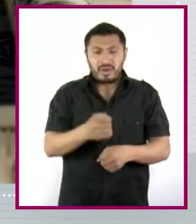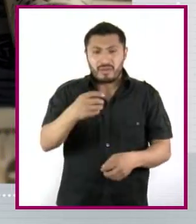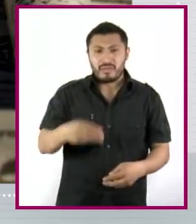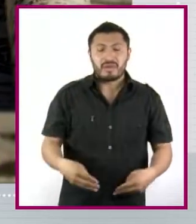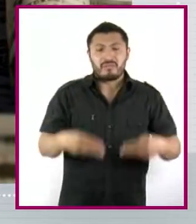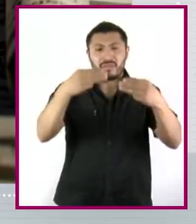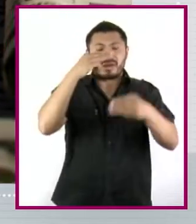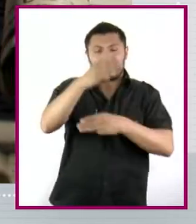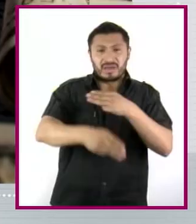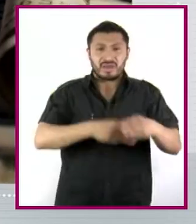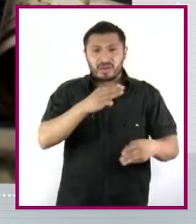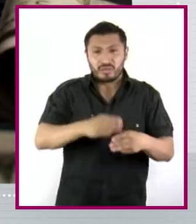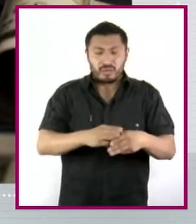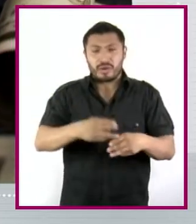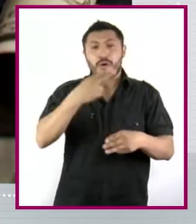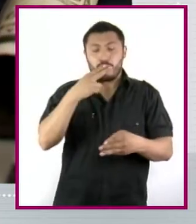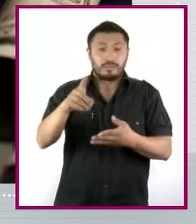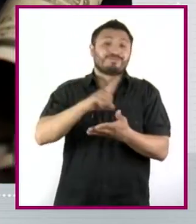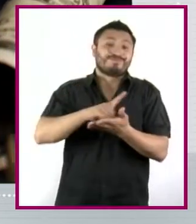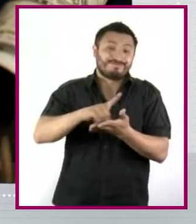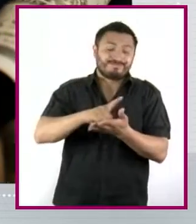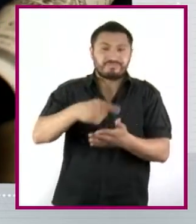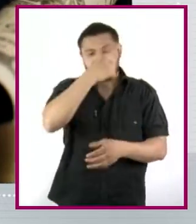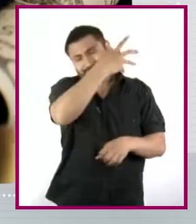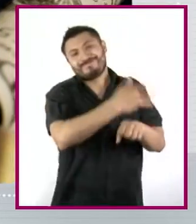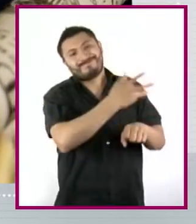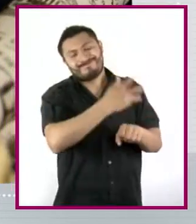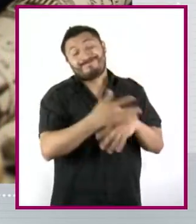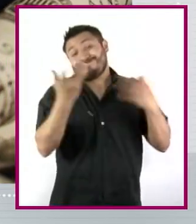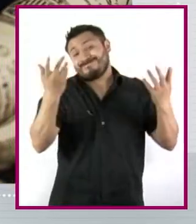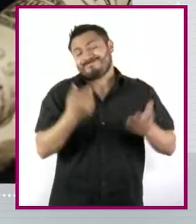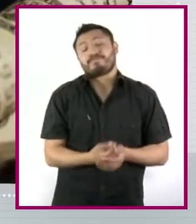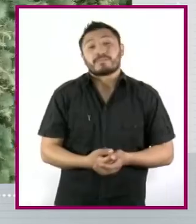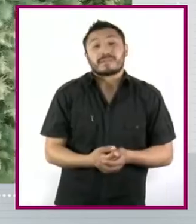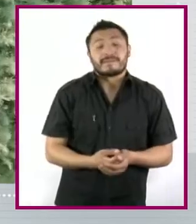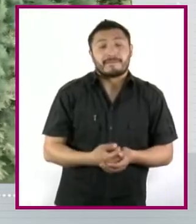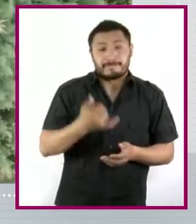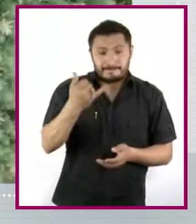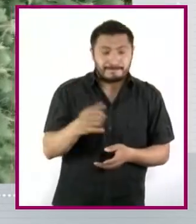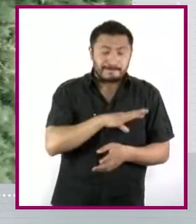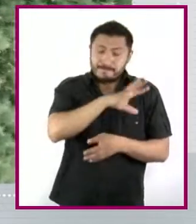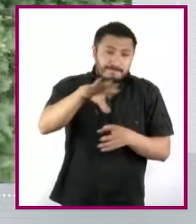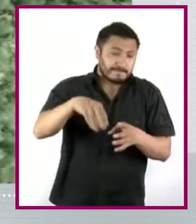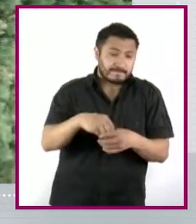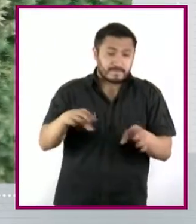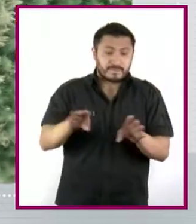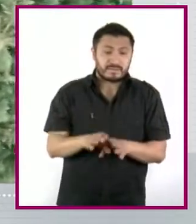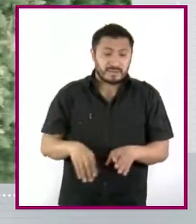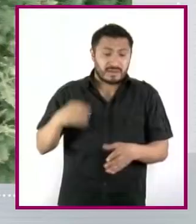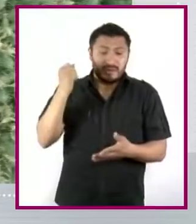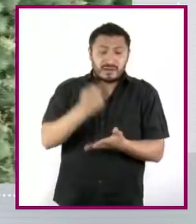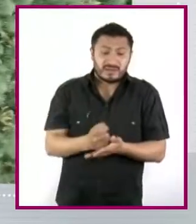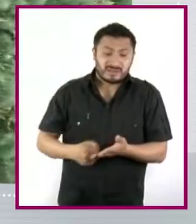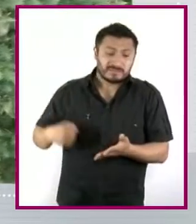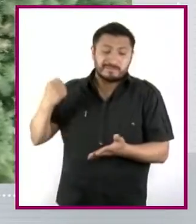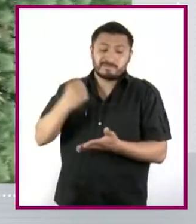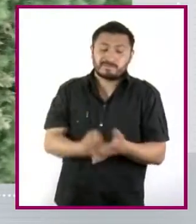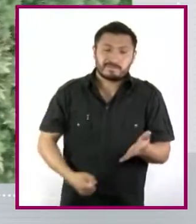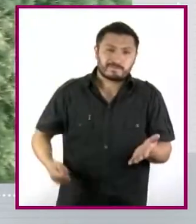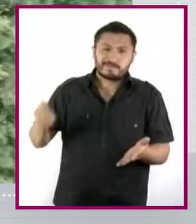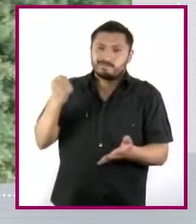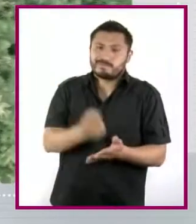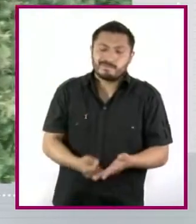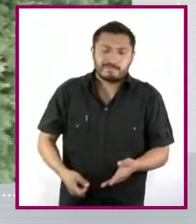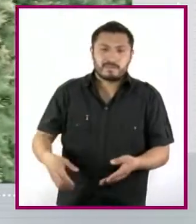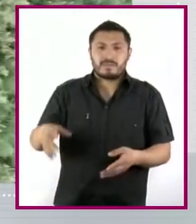mundial de consumo de drogas, que son nuestros vecinos del norte, y en general una presión para apropiarse